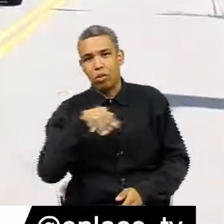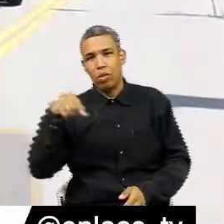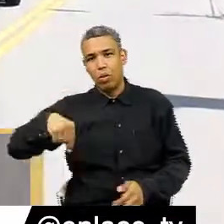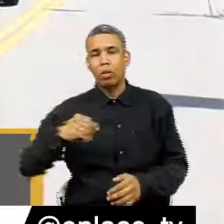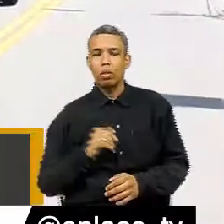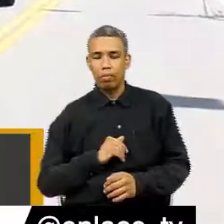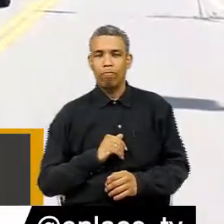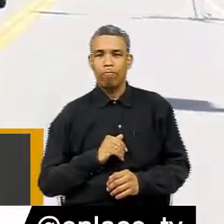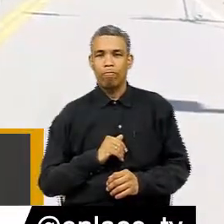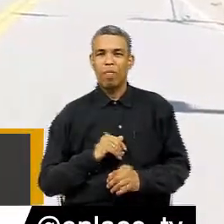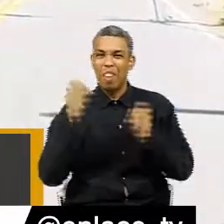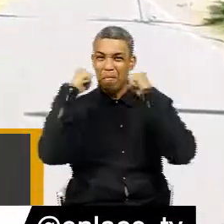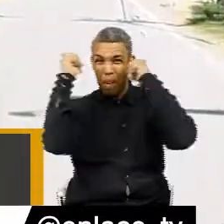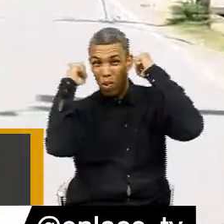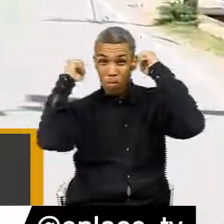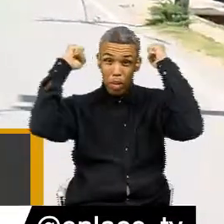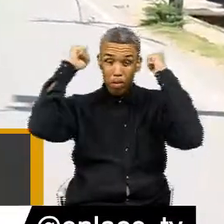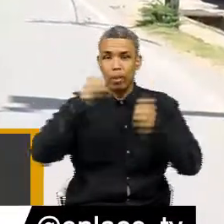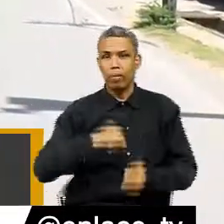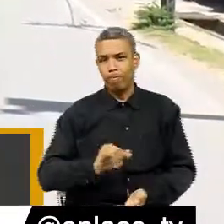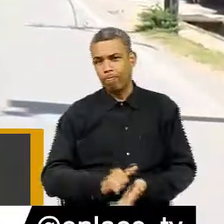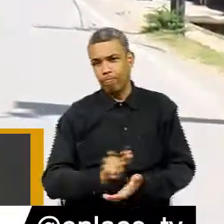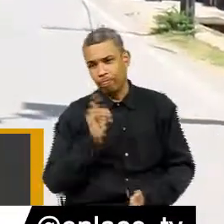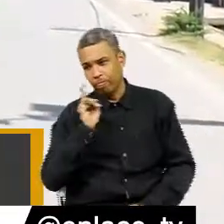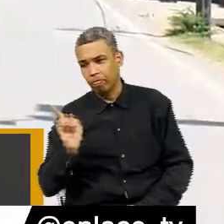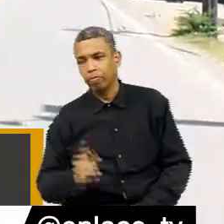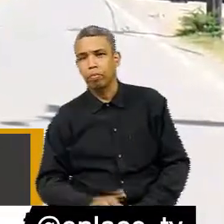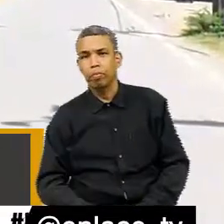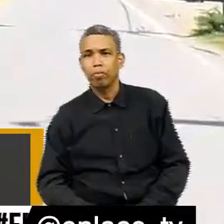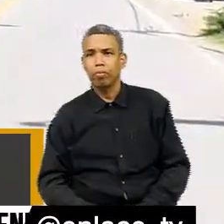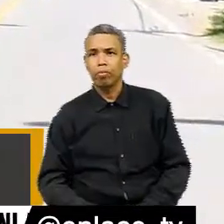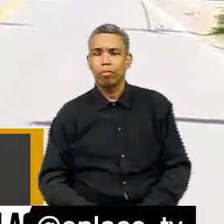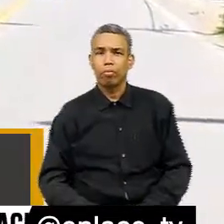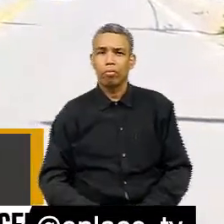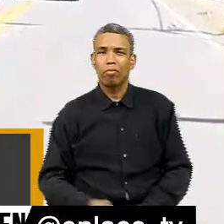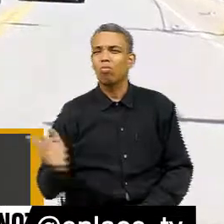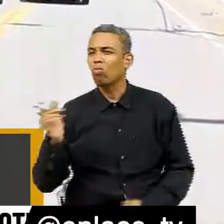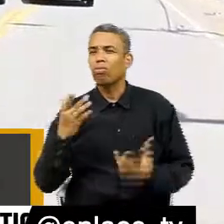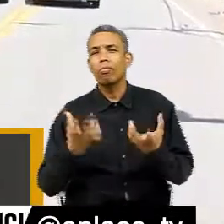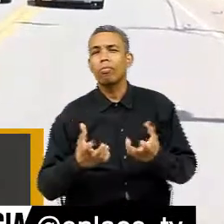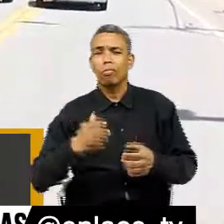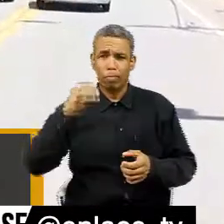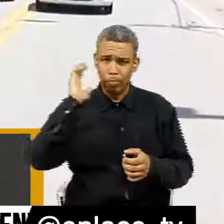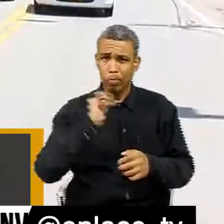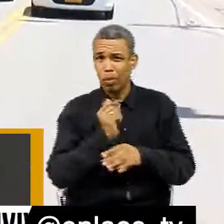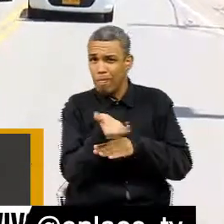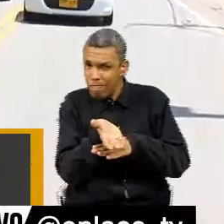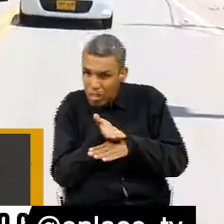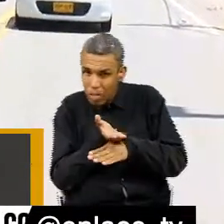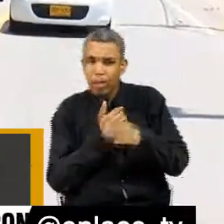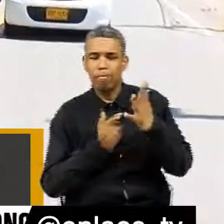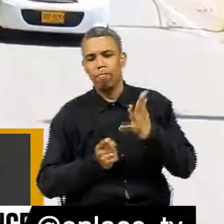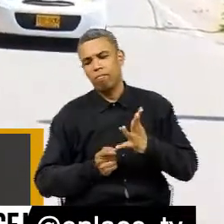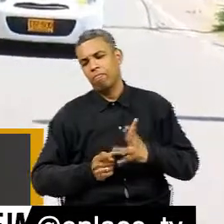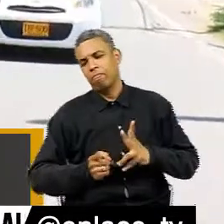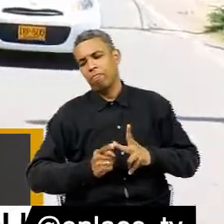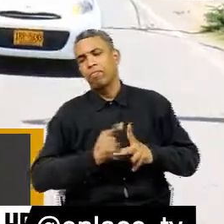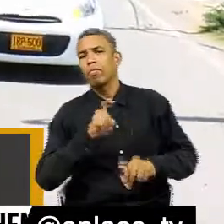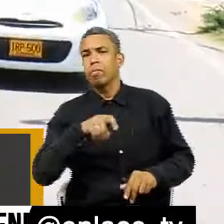días de paro nacional de camioneros. Esperan entonces ser escuchadas sus peticiones por parte